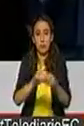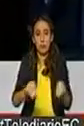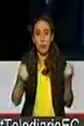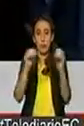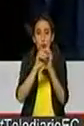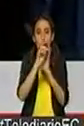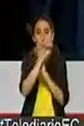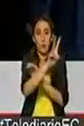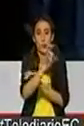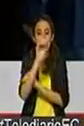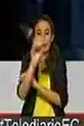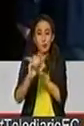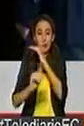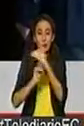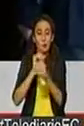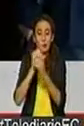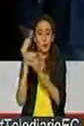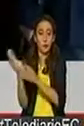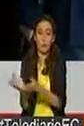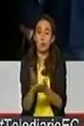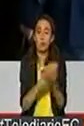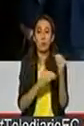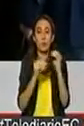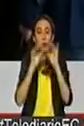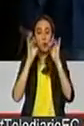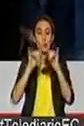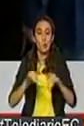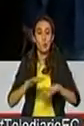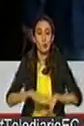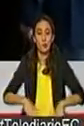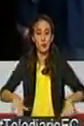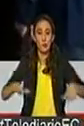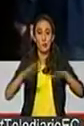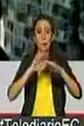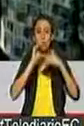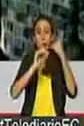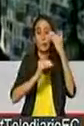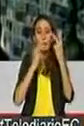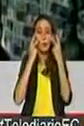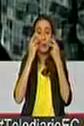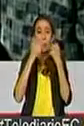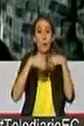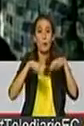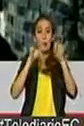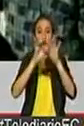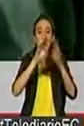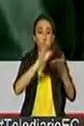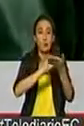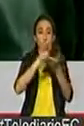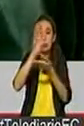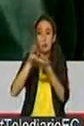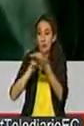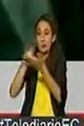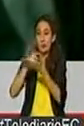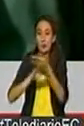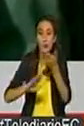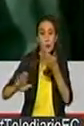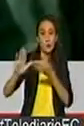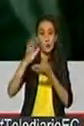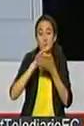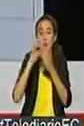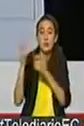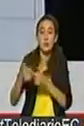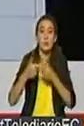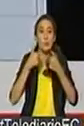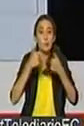20 años impuestos. Eso se está eliminando en este proyecto, entre otras cosas positivas. Adicionalmente, se recogen los pedidos de los deudores de buena fe de